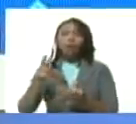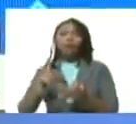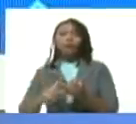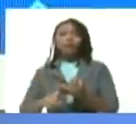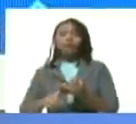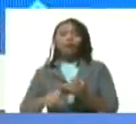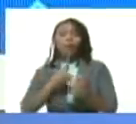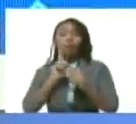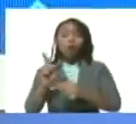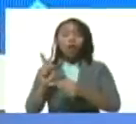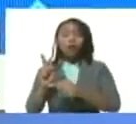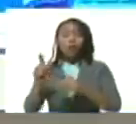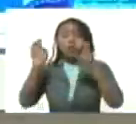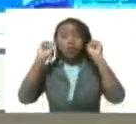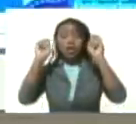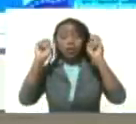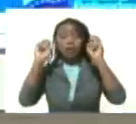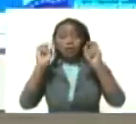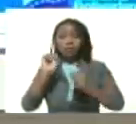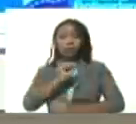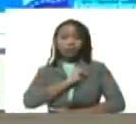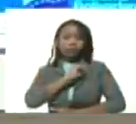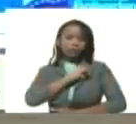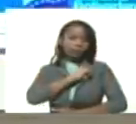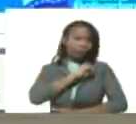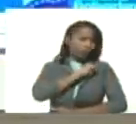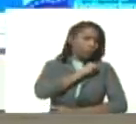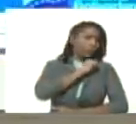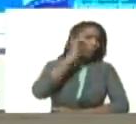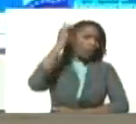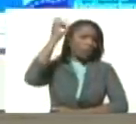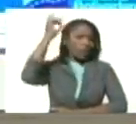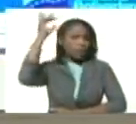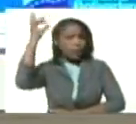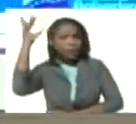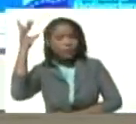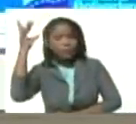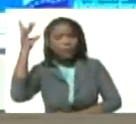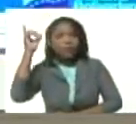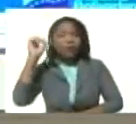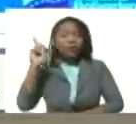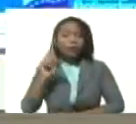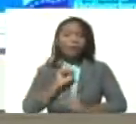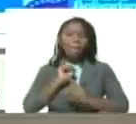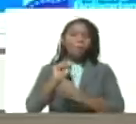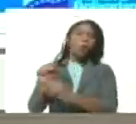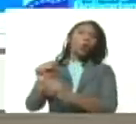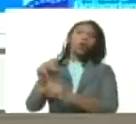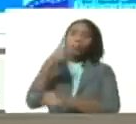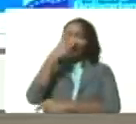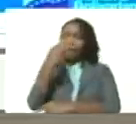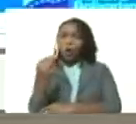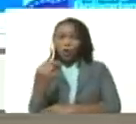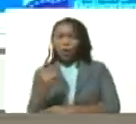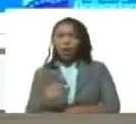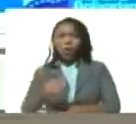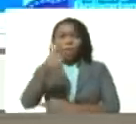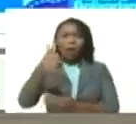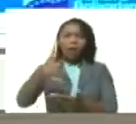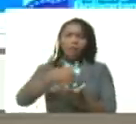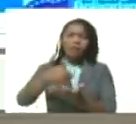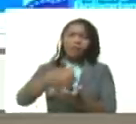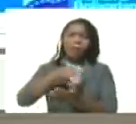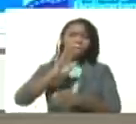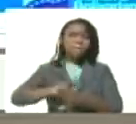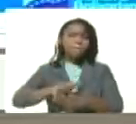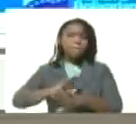es una xenofobia aporofóbica. Desprecian a los pobres, a los más desvalidos.